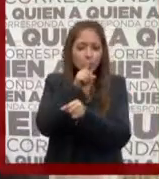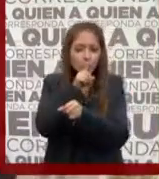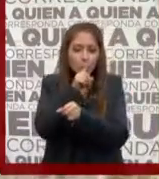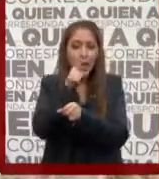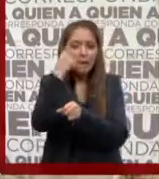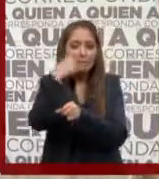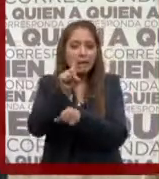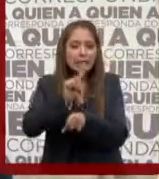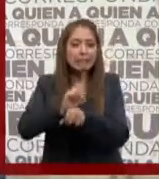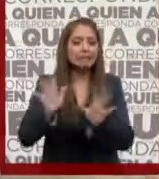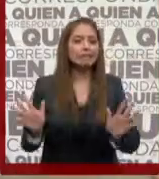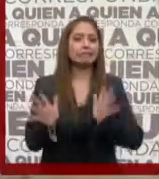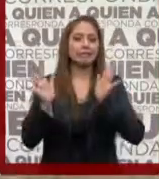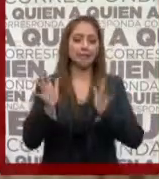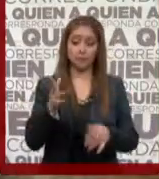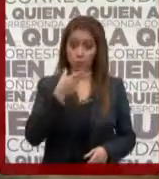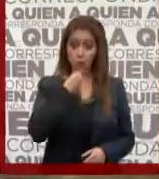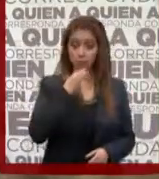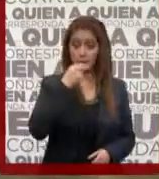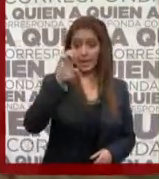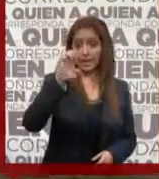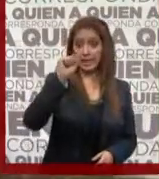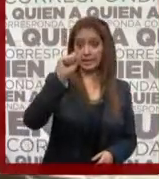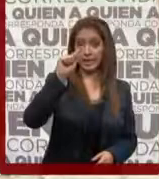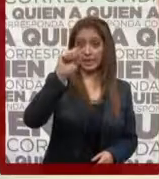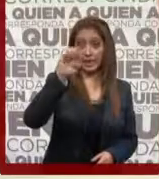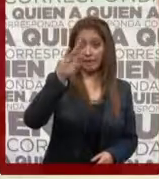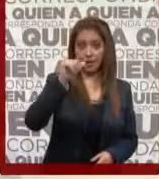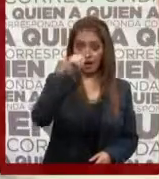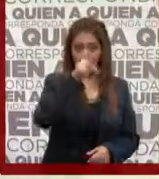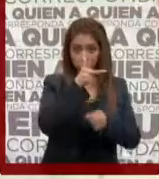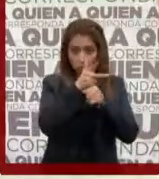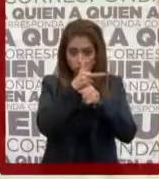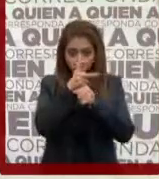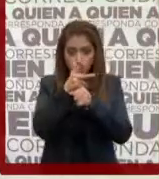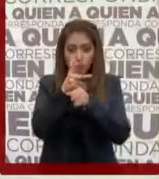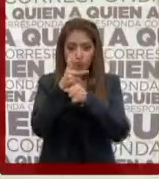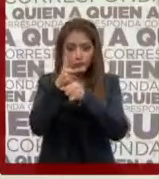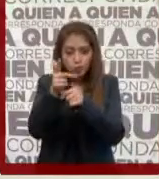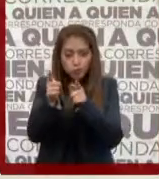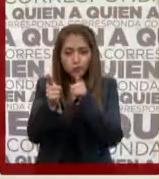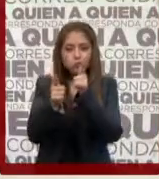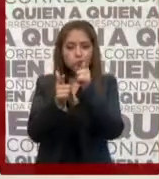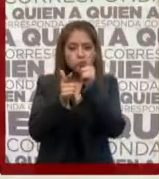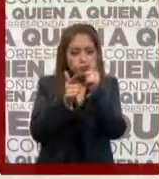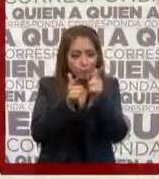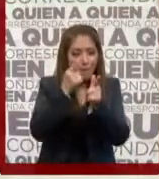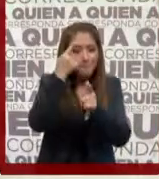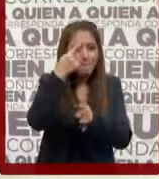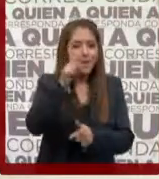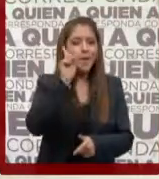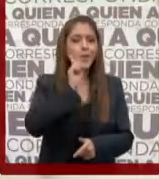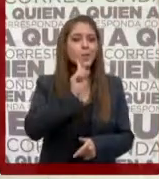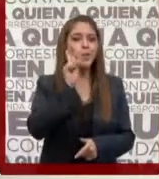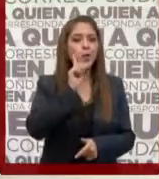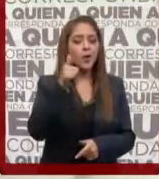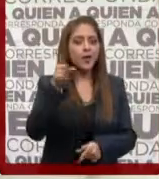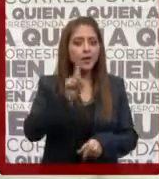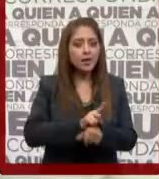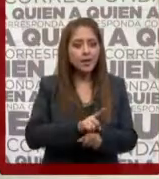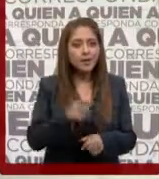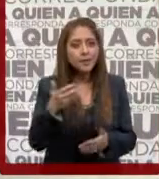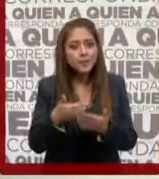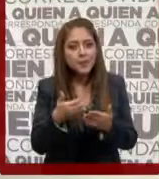para sorprenderle. Mi compañero Esteban Rodríguez está en la cámara cuidando sus pasos para sorprender a Sarita. Ella se presentó así con nosotros.